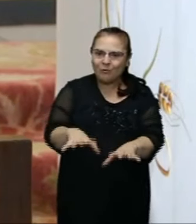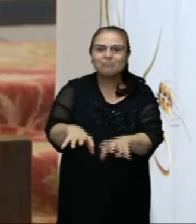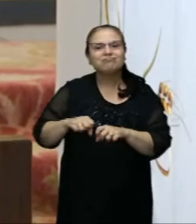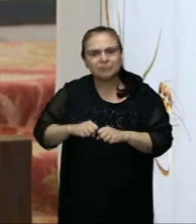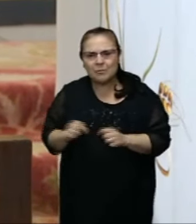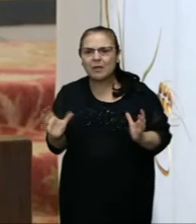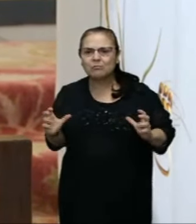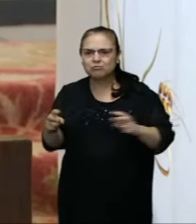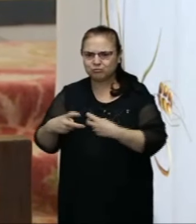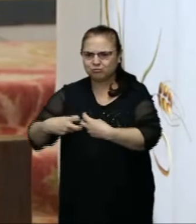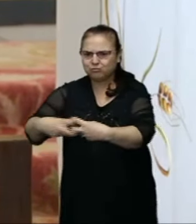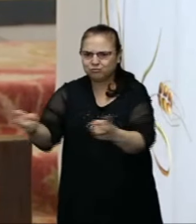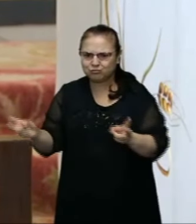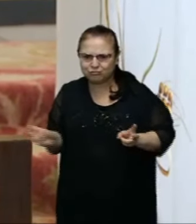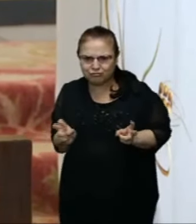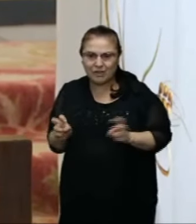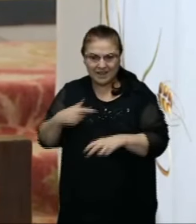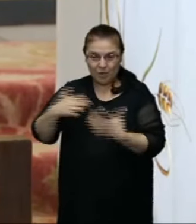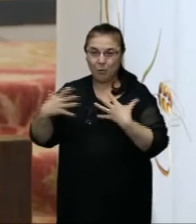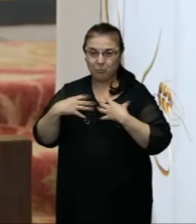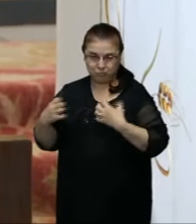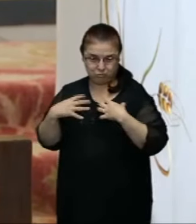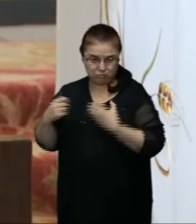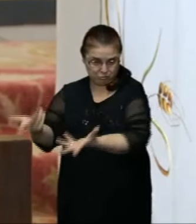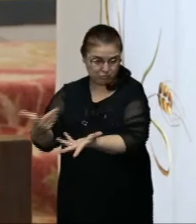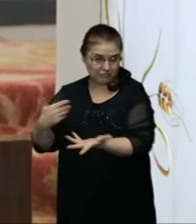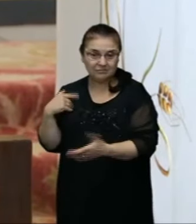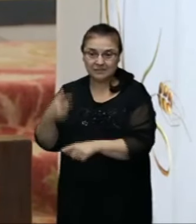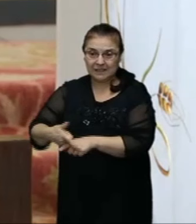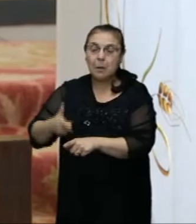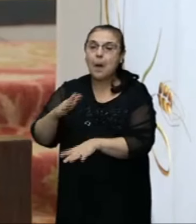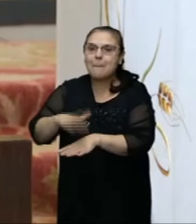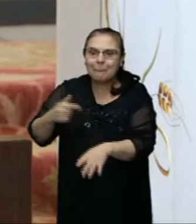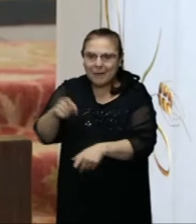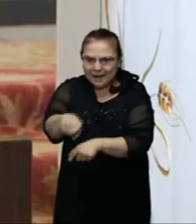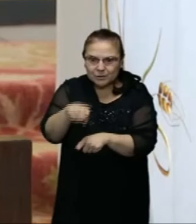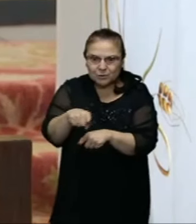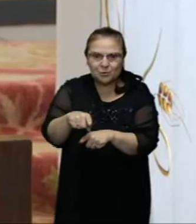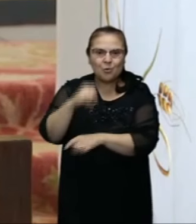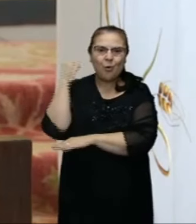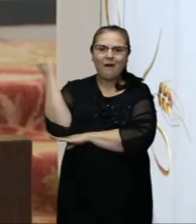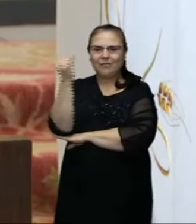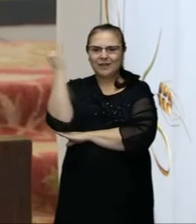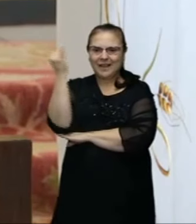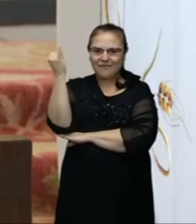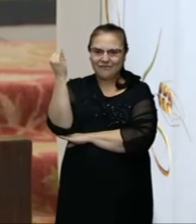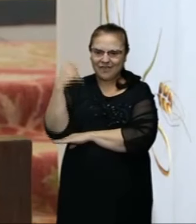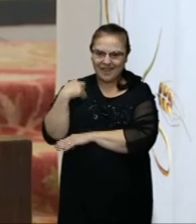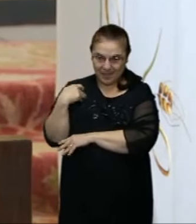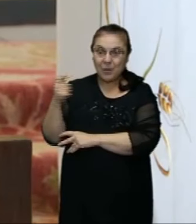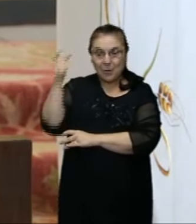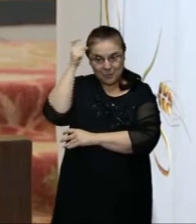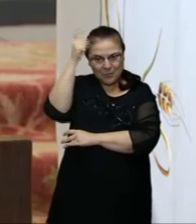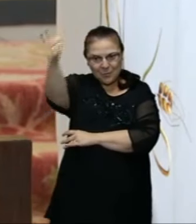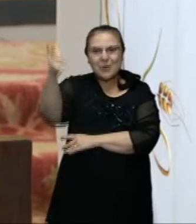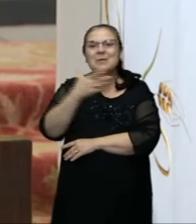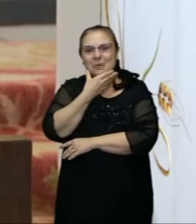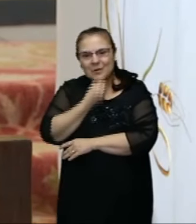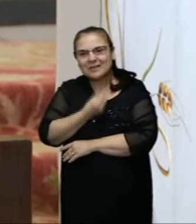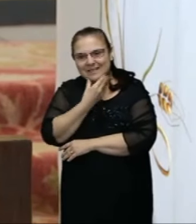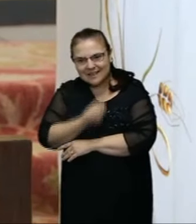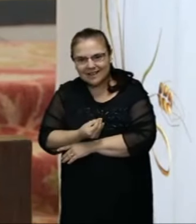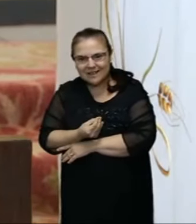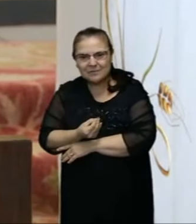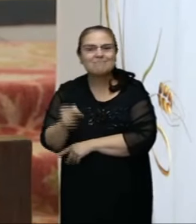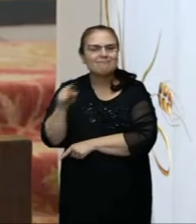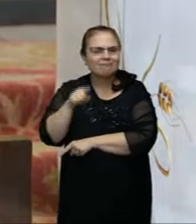pastizal, de andar tras el rebaño, para que fueras jefe de mi pueblo Israel.